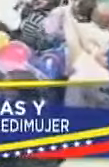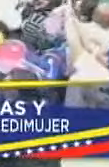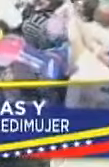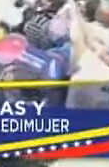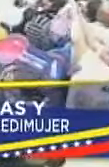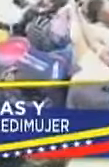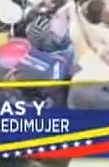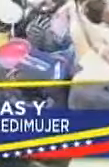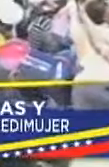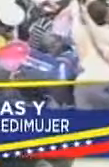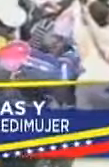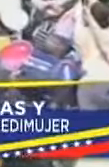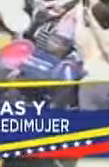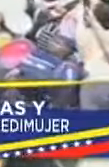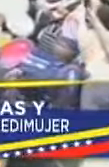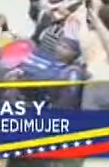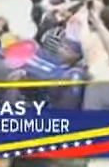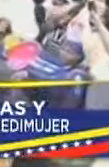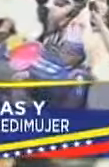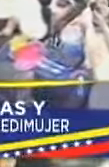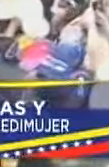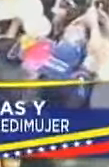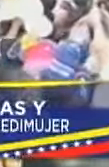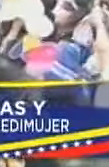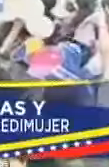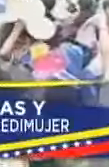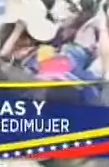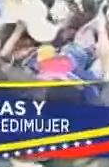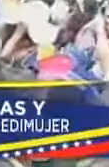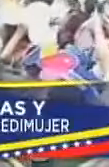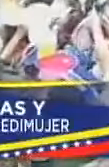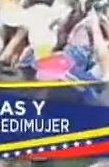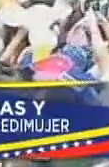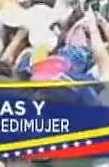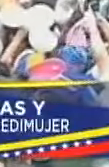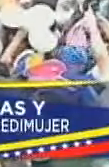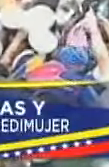del Tigre, del Tigrito, de Anaco,